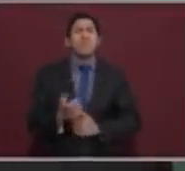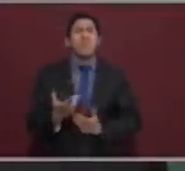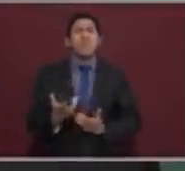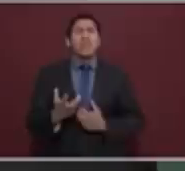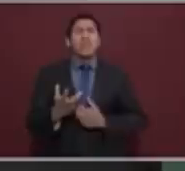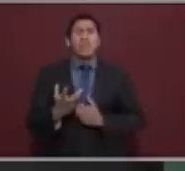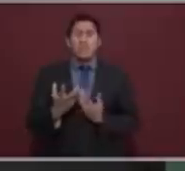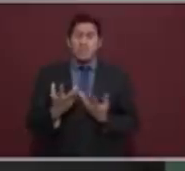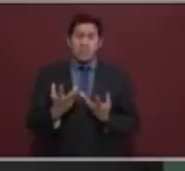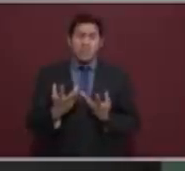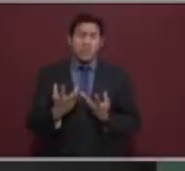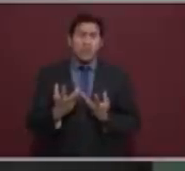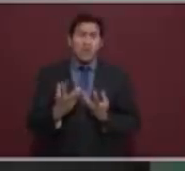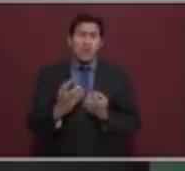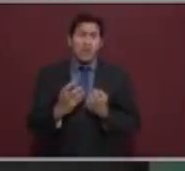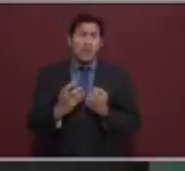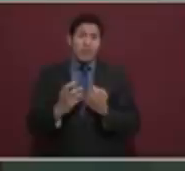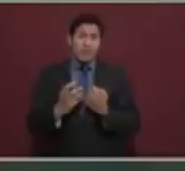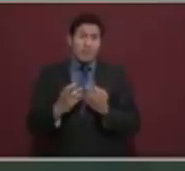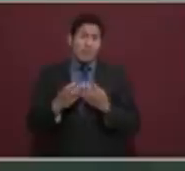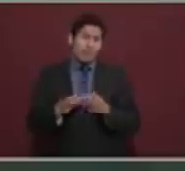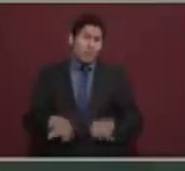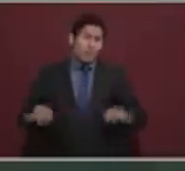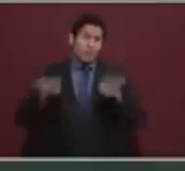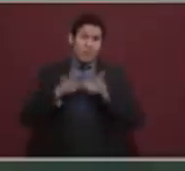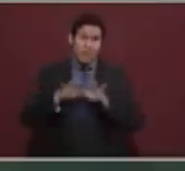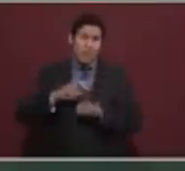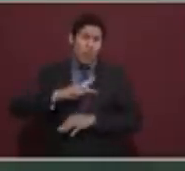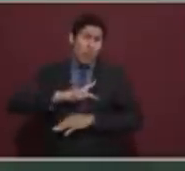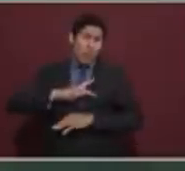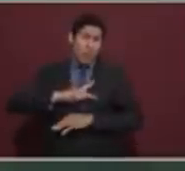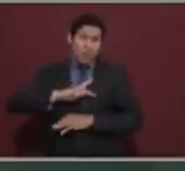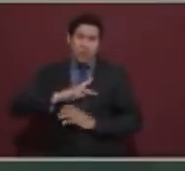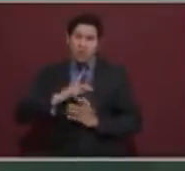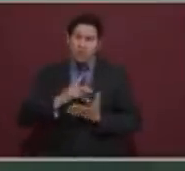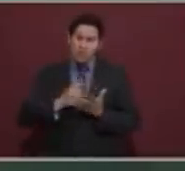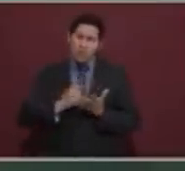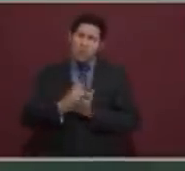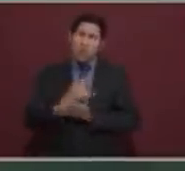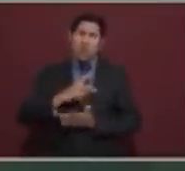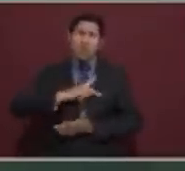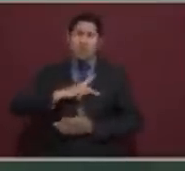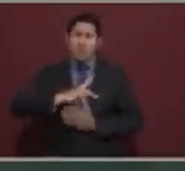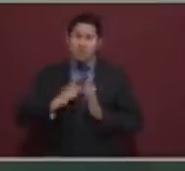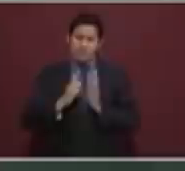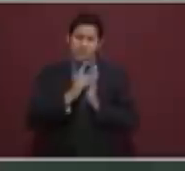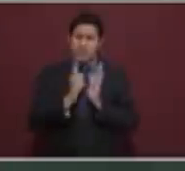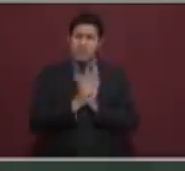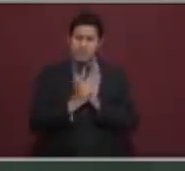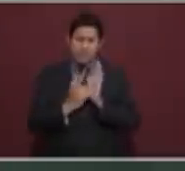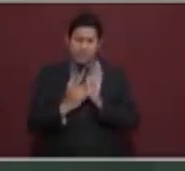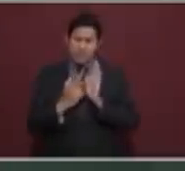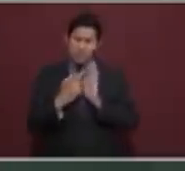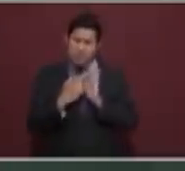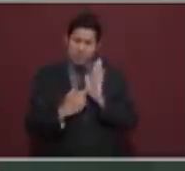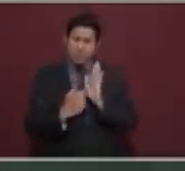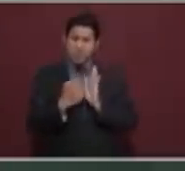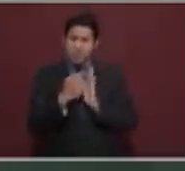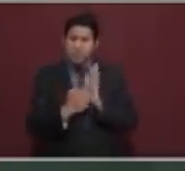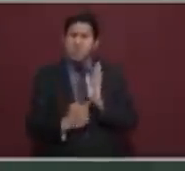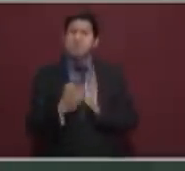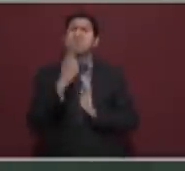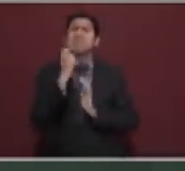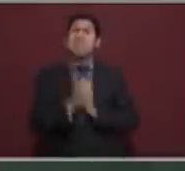fundamento de nuestra política de seguridad tiene que ver con atender las causas